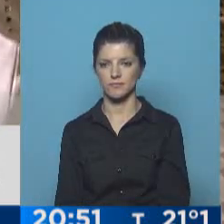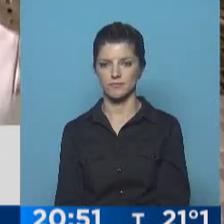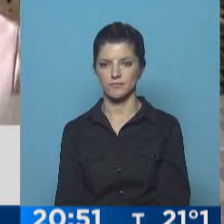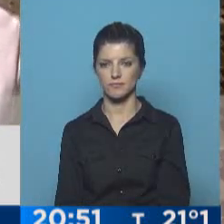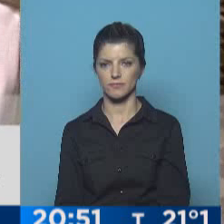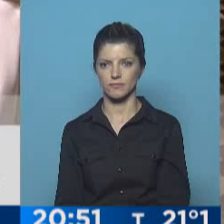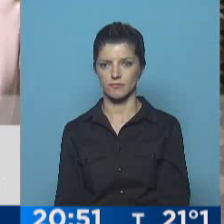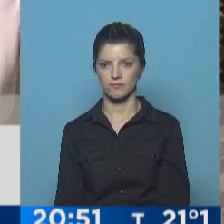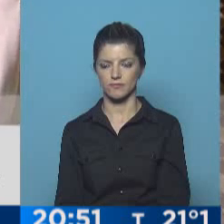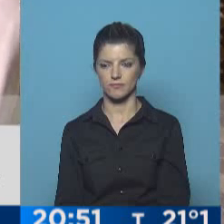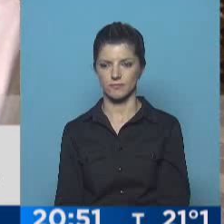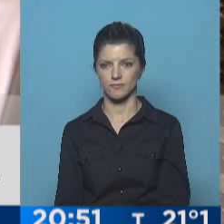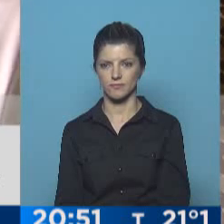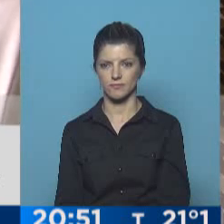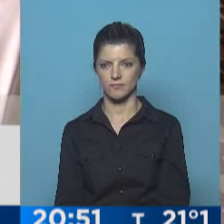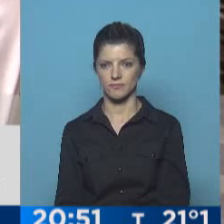representativa